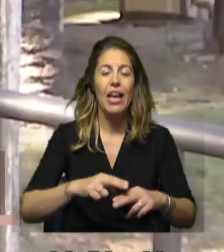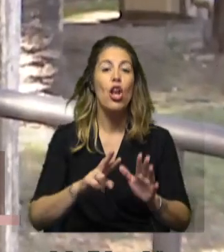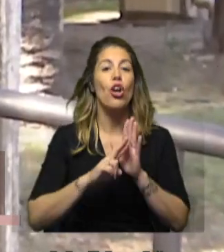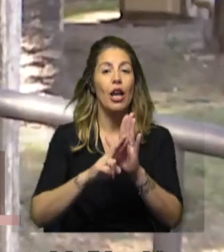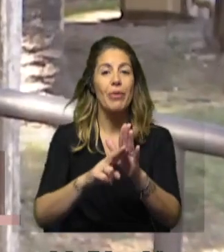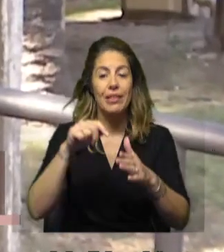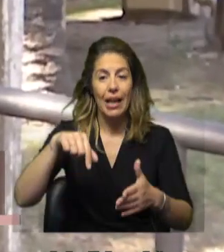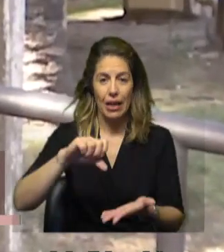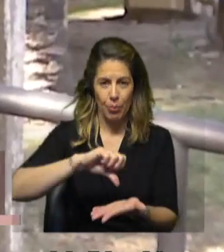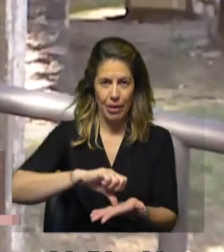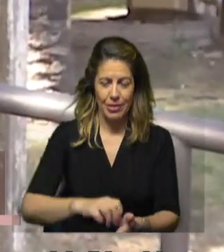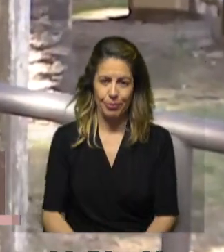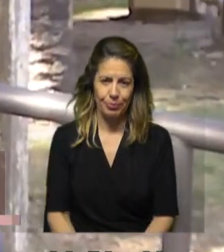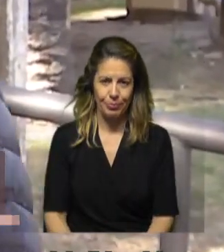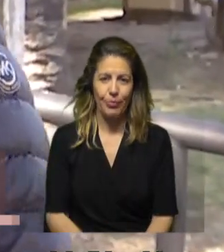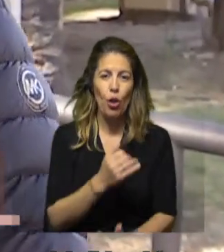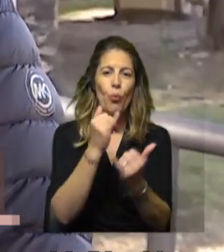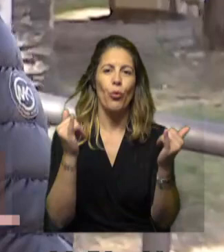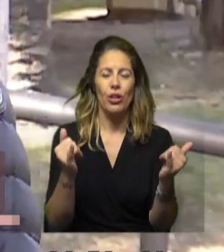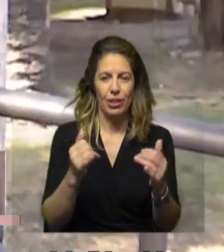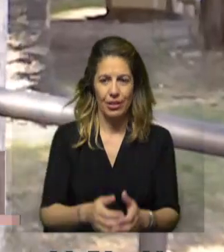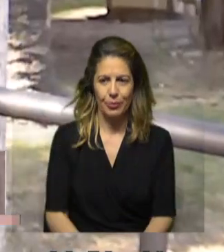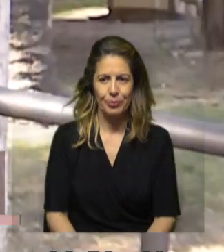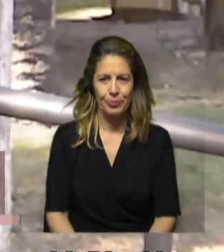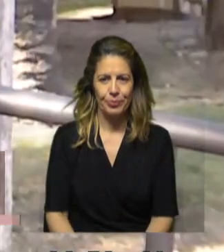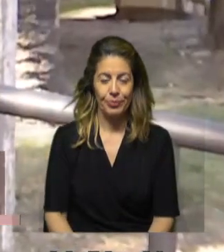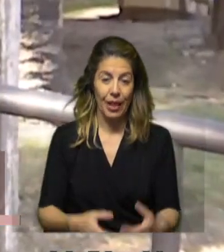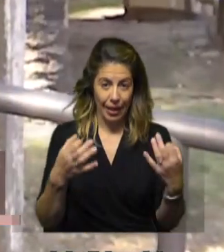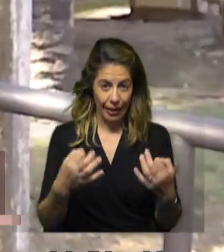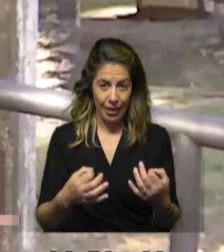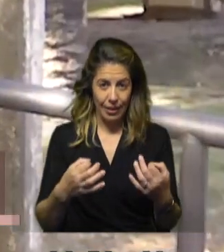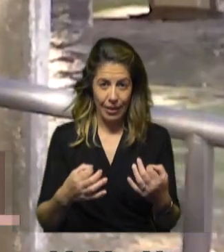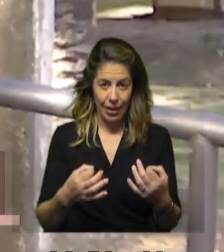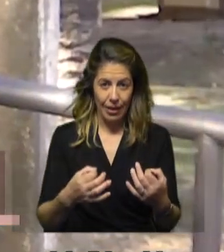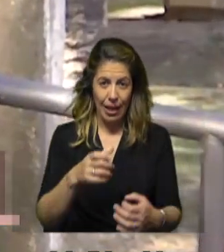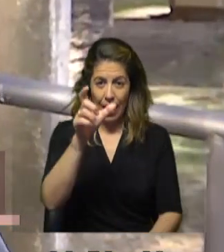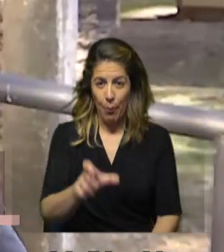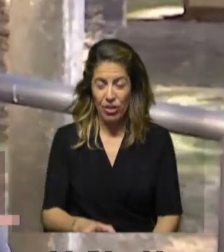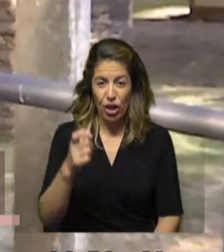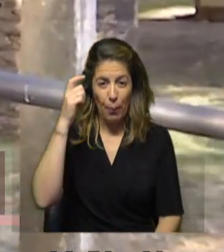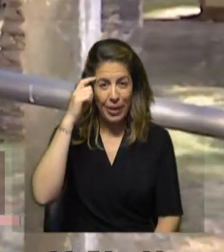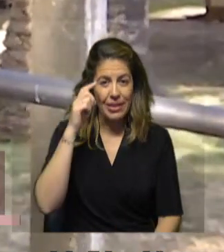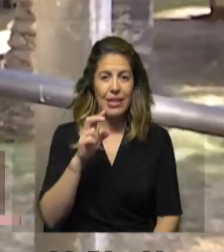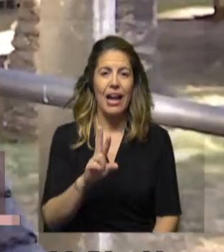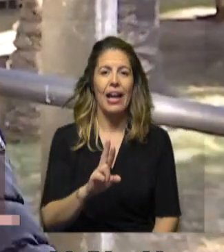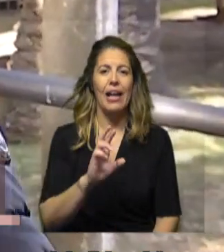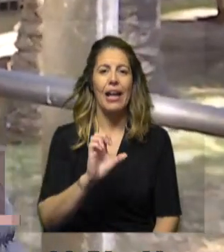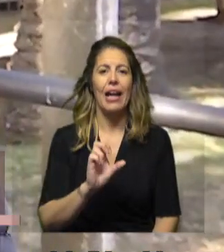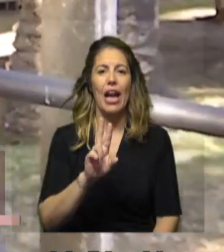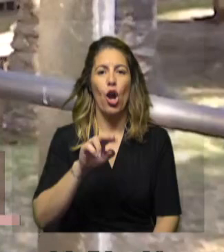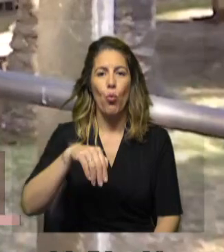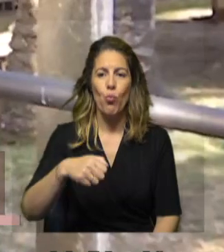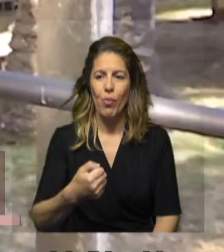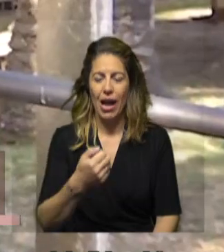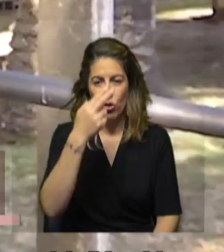representa a nuestro país. Sí, buenos días. En realidad, la gente piensa que el reuma es una